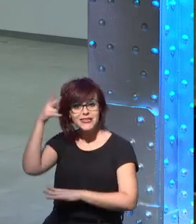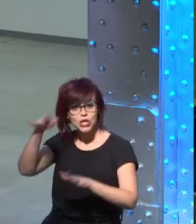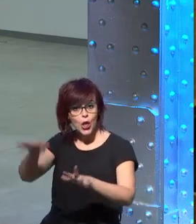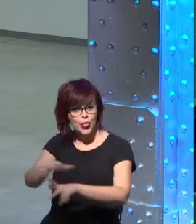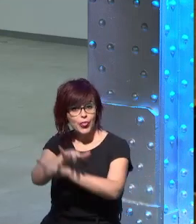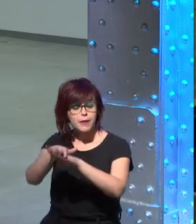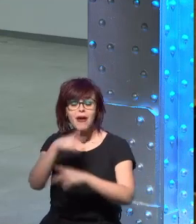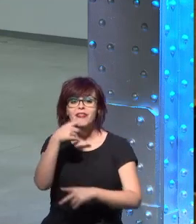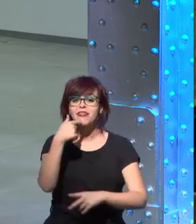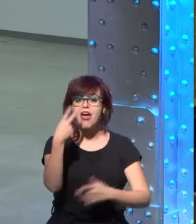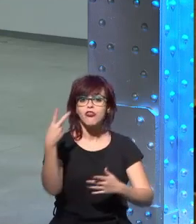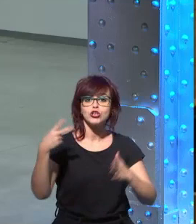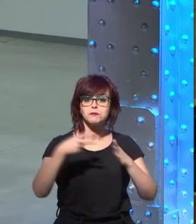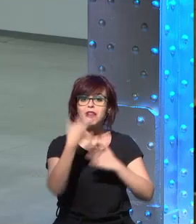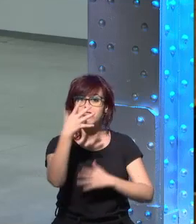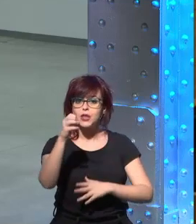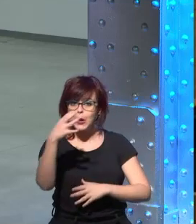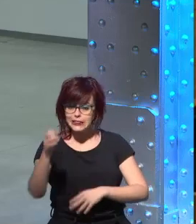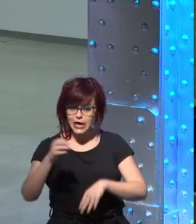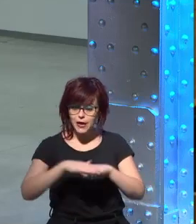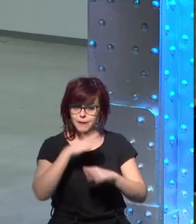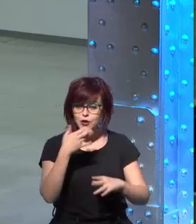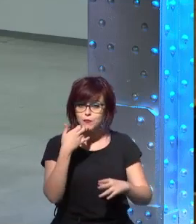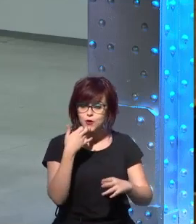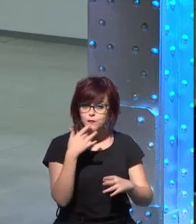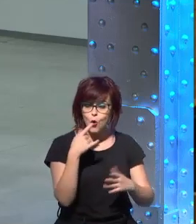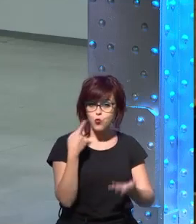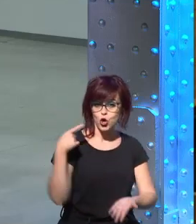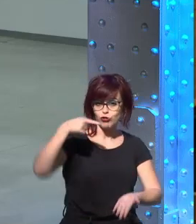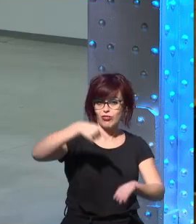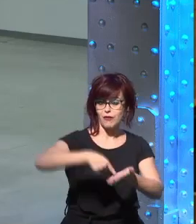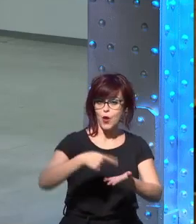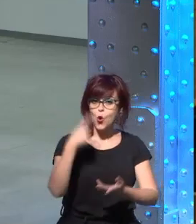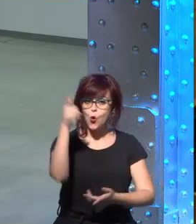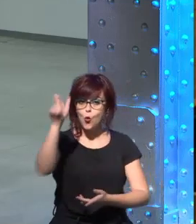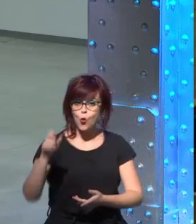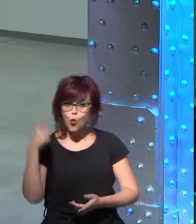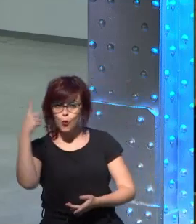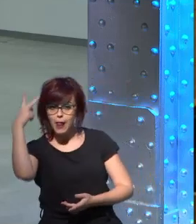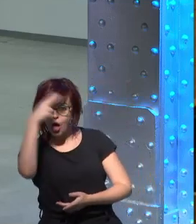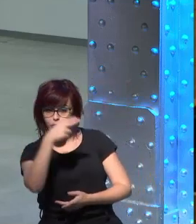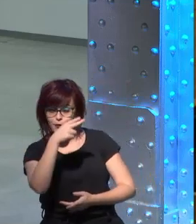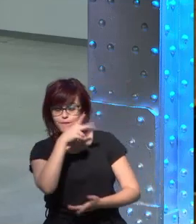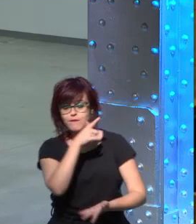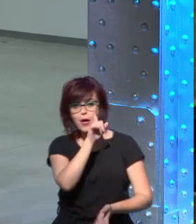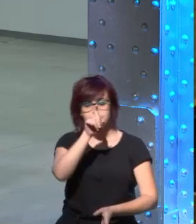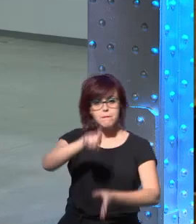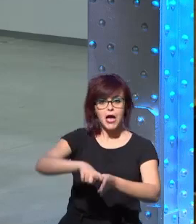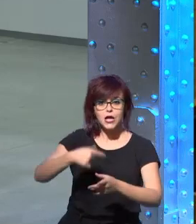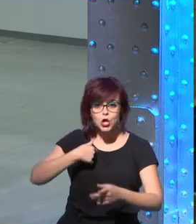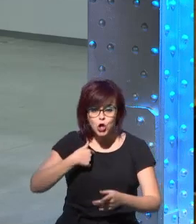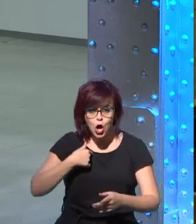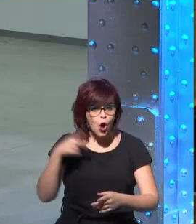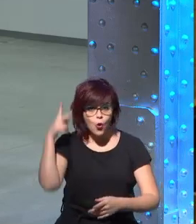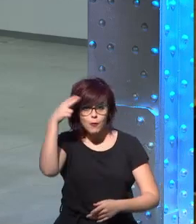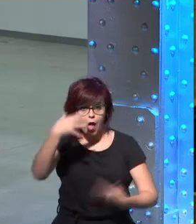en 2050 va a haber un cotizante por cada jubilado. Entonces yo automáticamente me lo apliqué a mí. Yo no me voy a